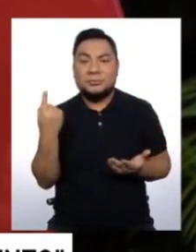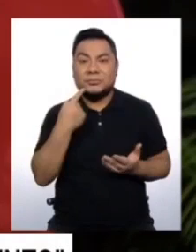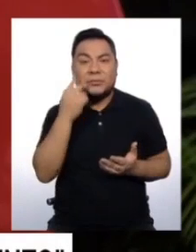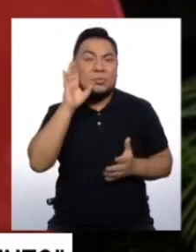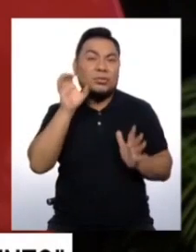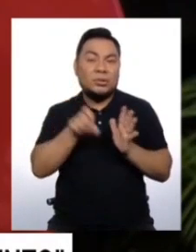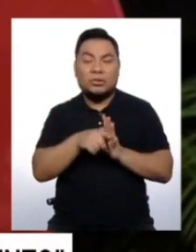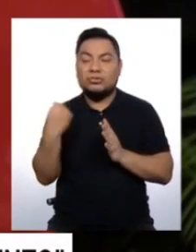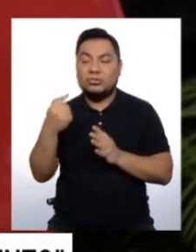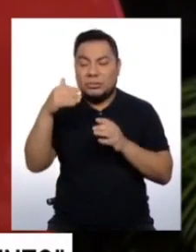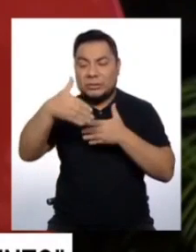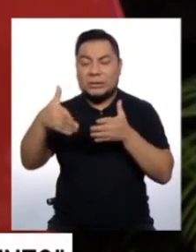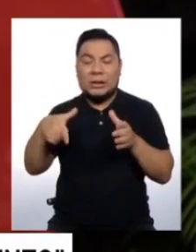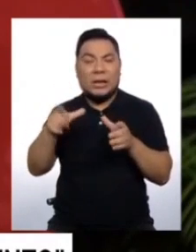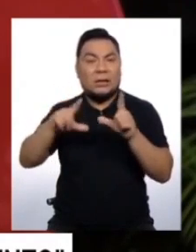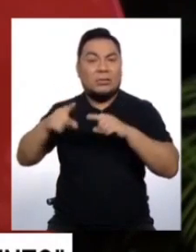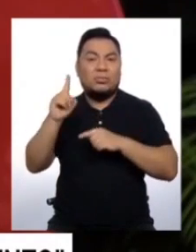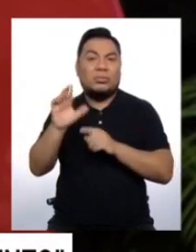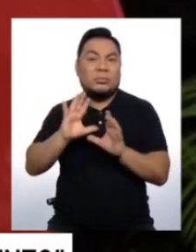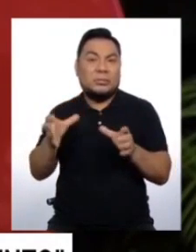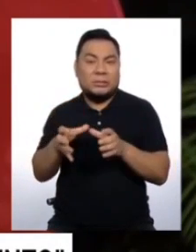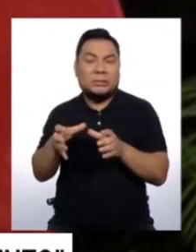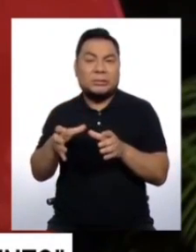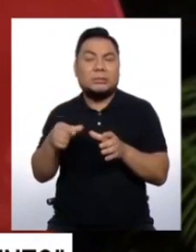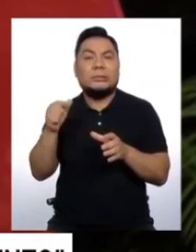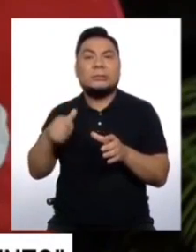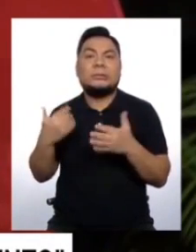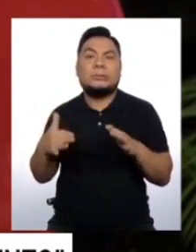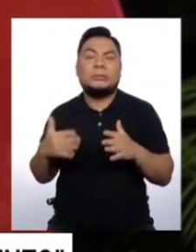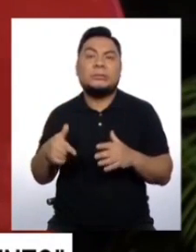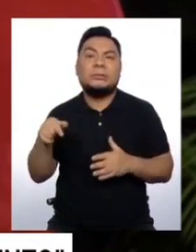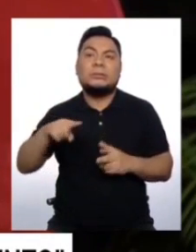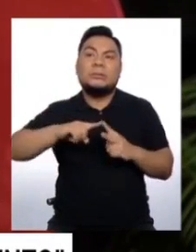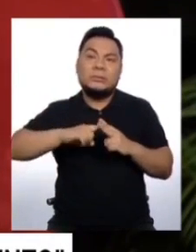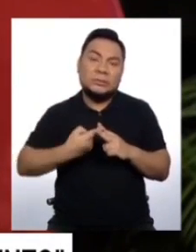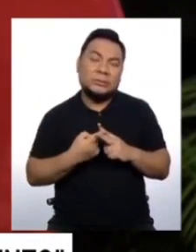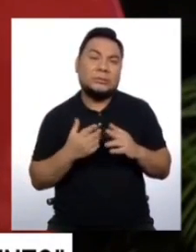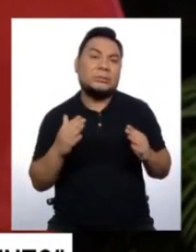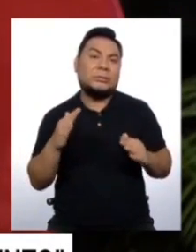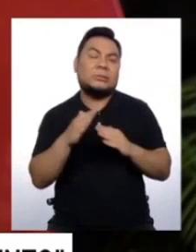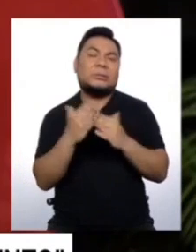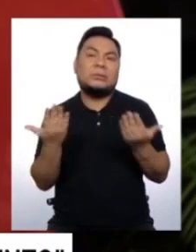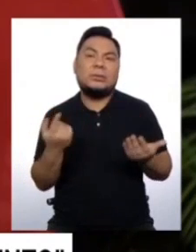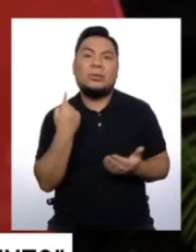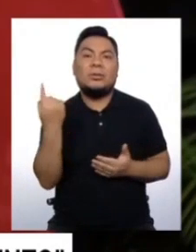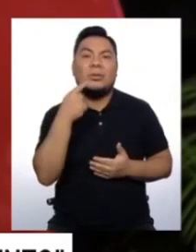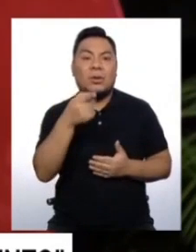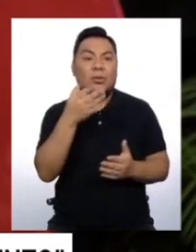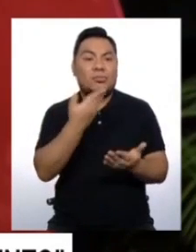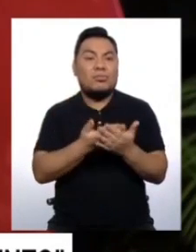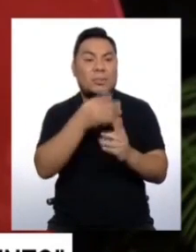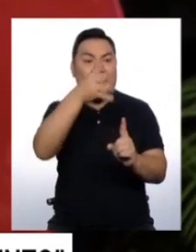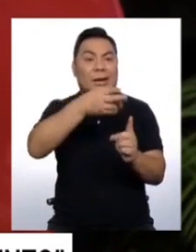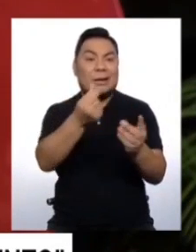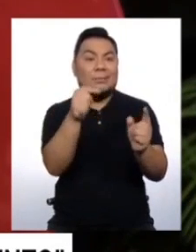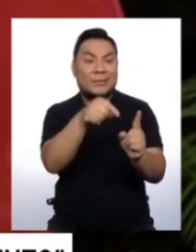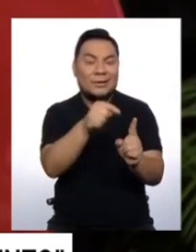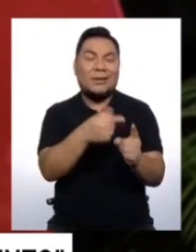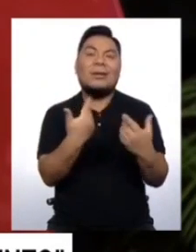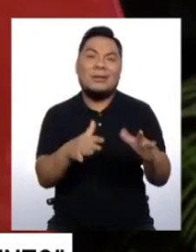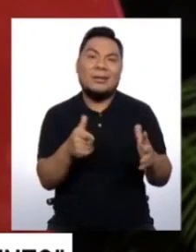las 124.000, estaríamos en la trayectoria inicial y solamente por las pruebas rápidas